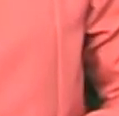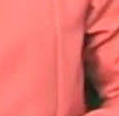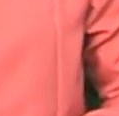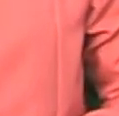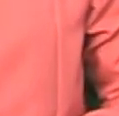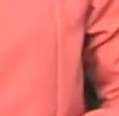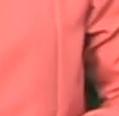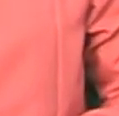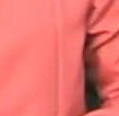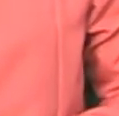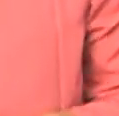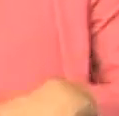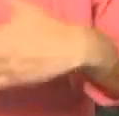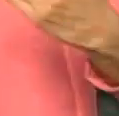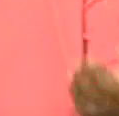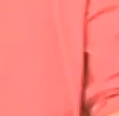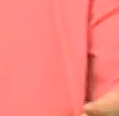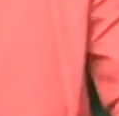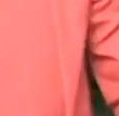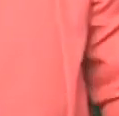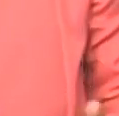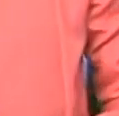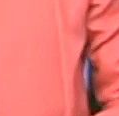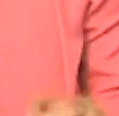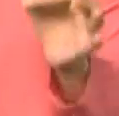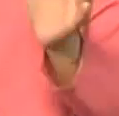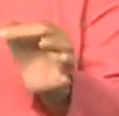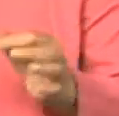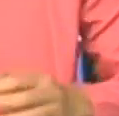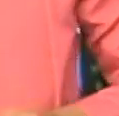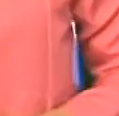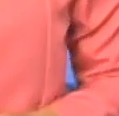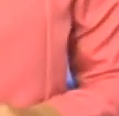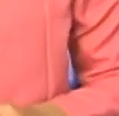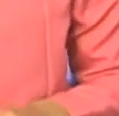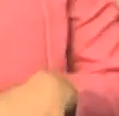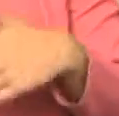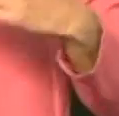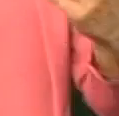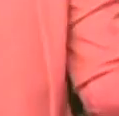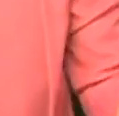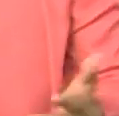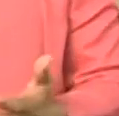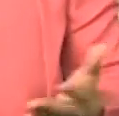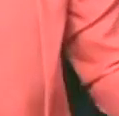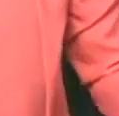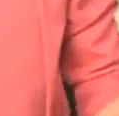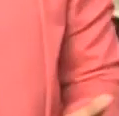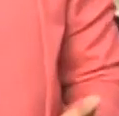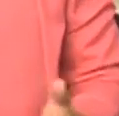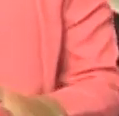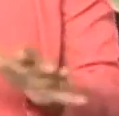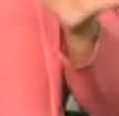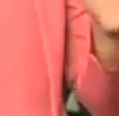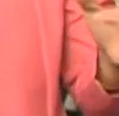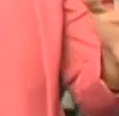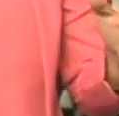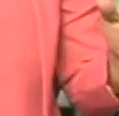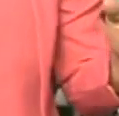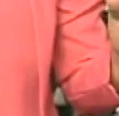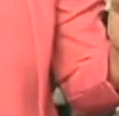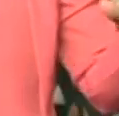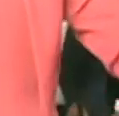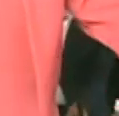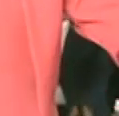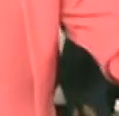clase obrera de nuestro país. Además, ha mencionado que se ha designado una subcomisión para que se encargue de hacer las respectivas reuniones con cada una de